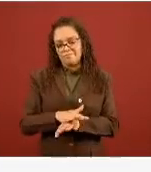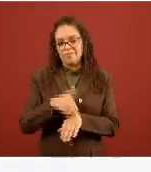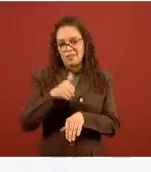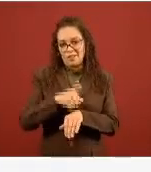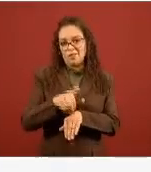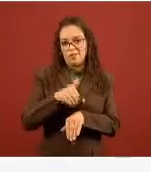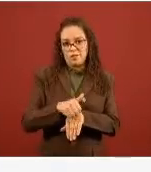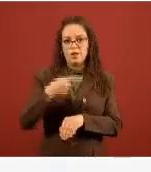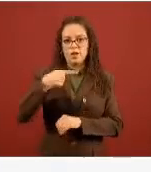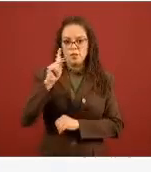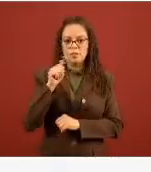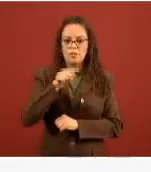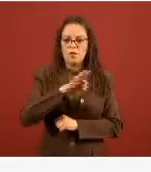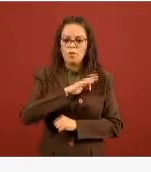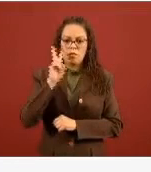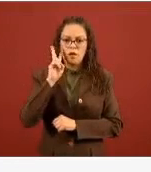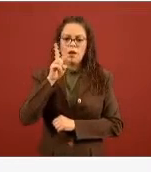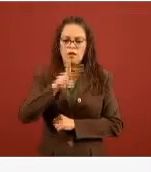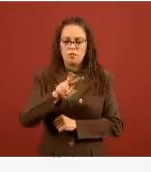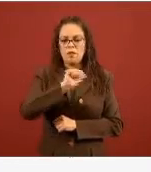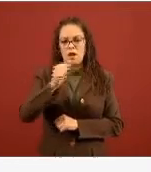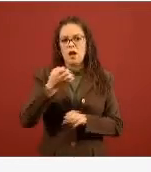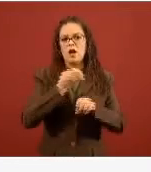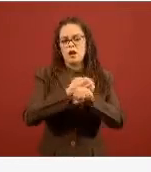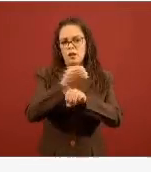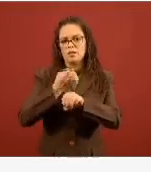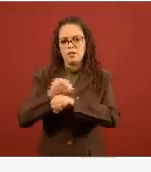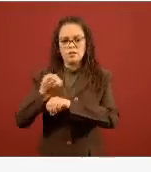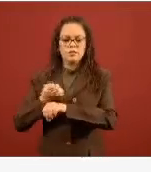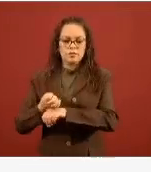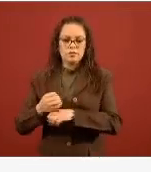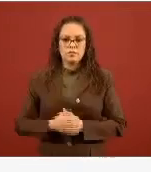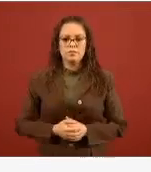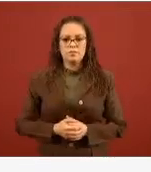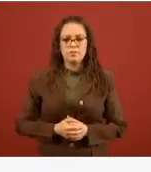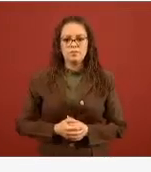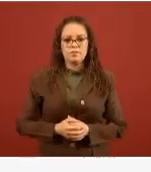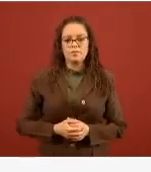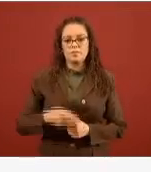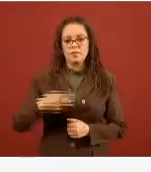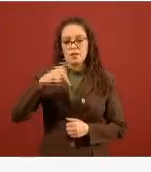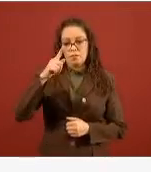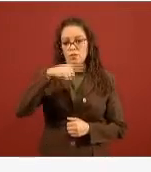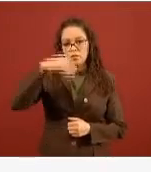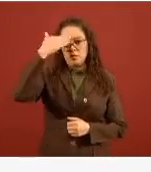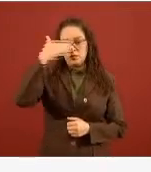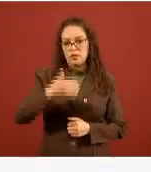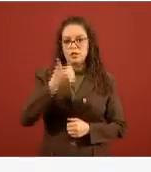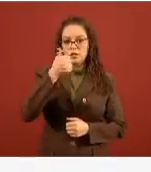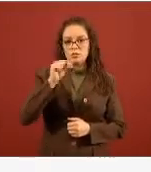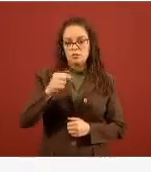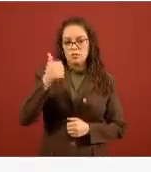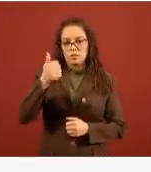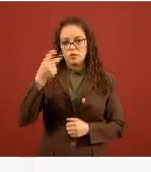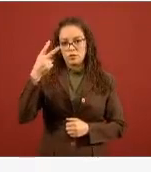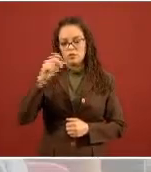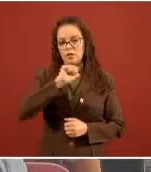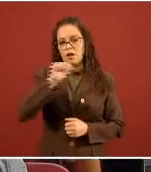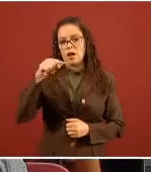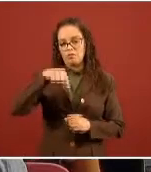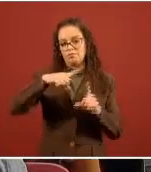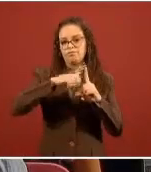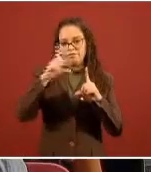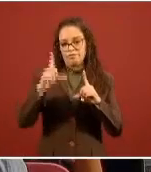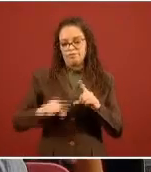que ustedes puedan tenerla por entidad federativa, sabiendo que la media nacional es de 6.62. Y también en la